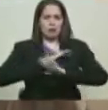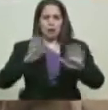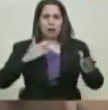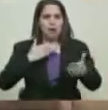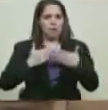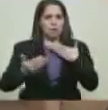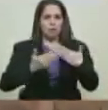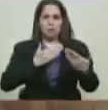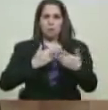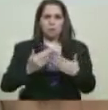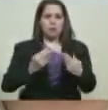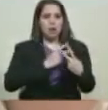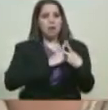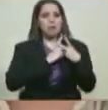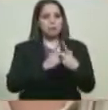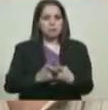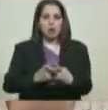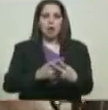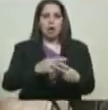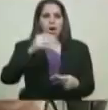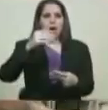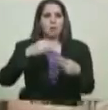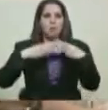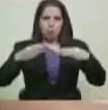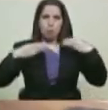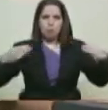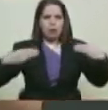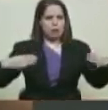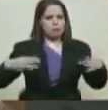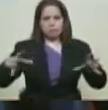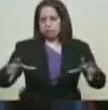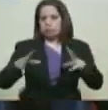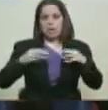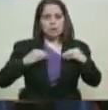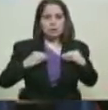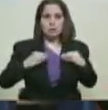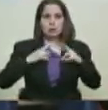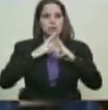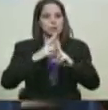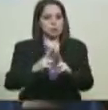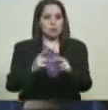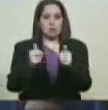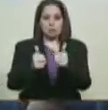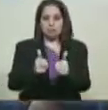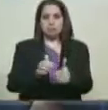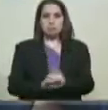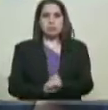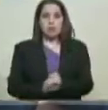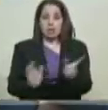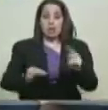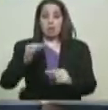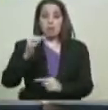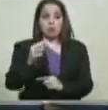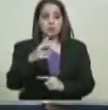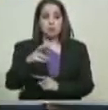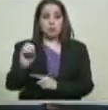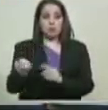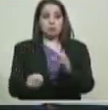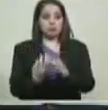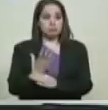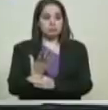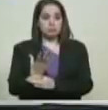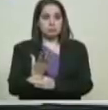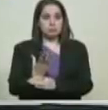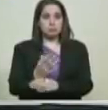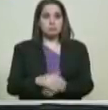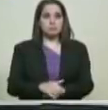la voluntad popular expresada en el ejercicio del voto el próximo domingo 20 de